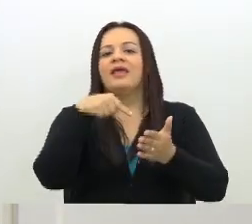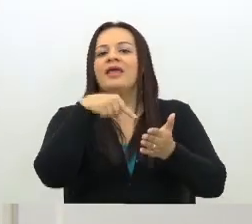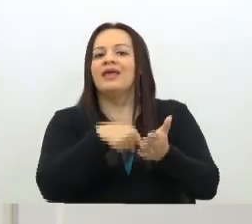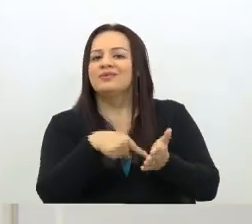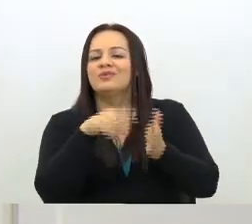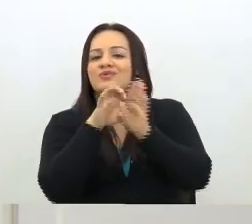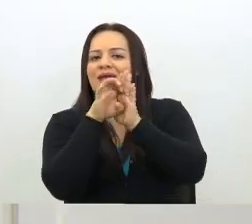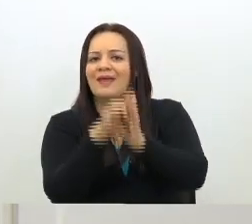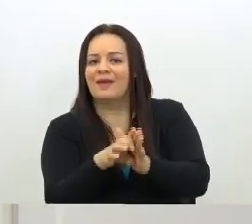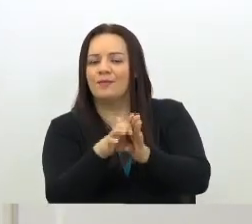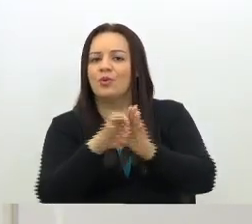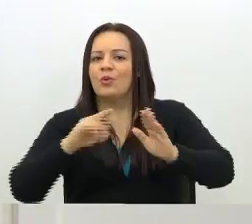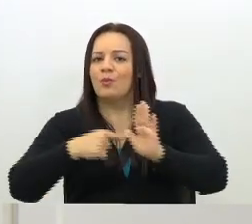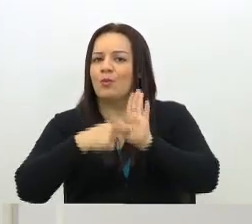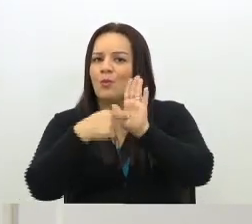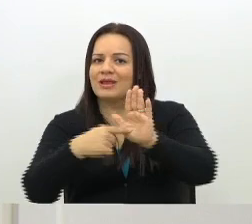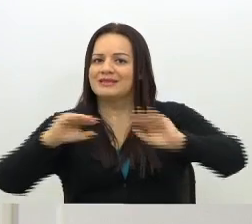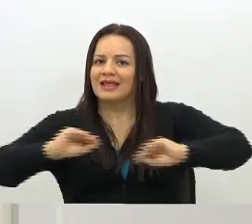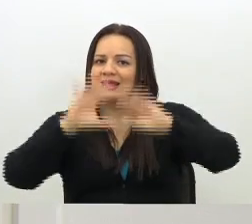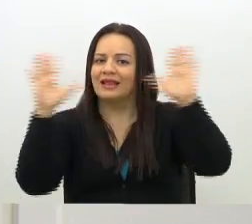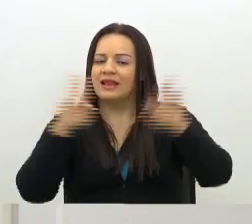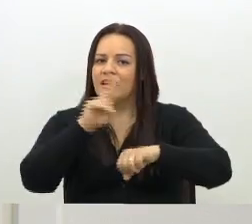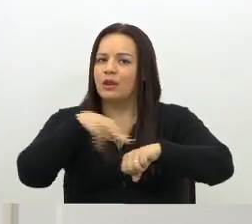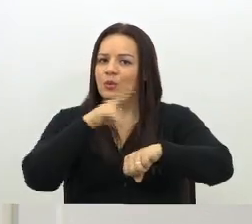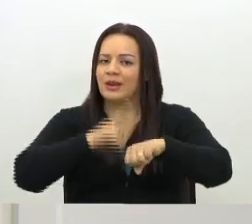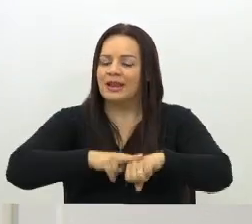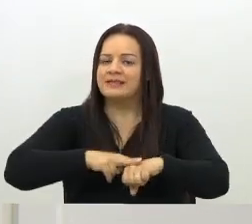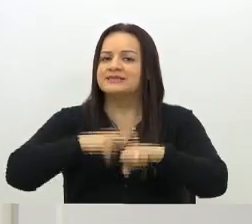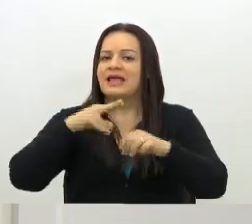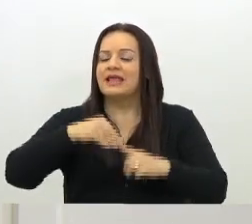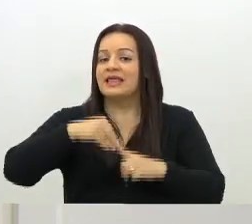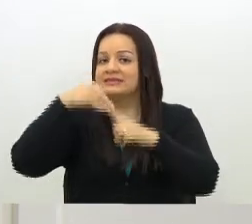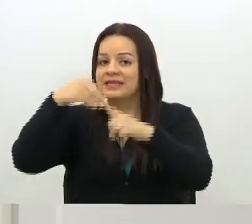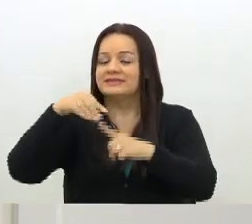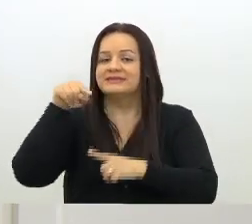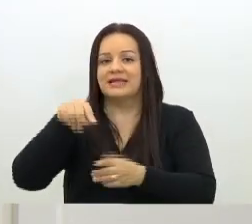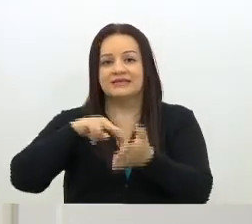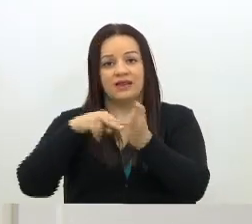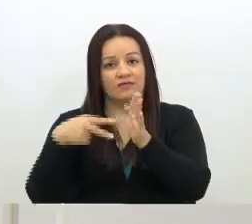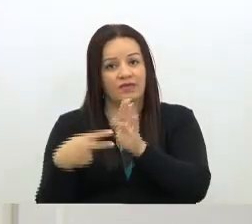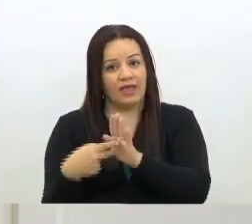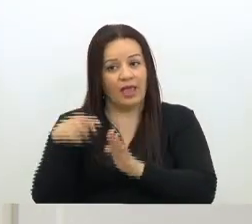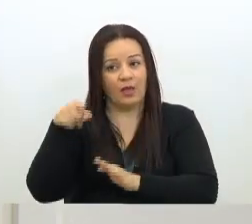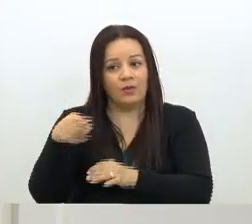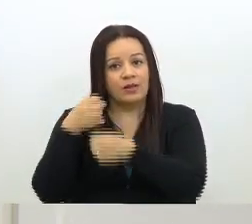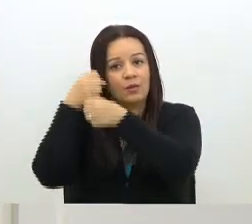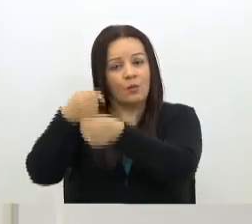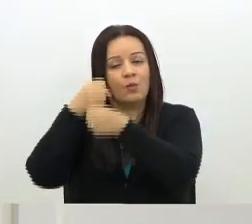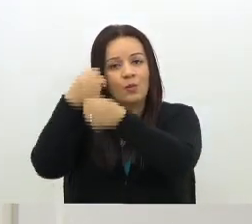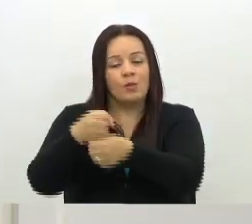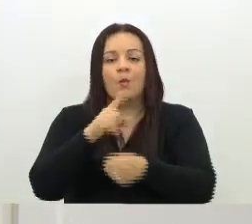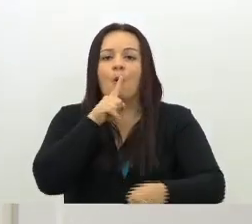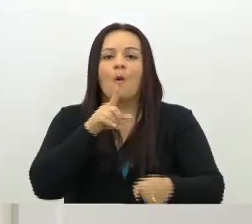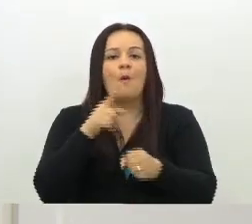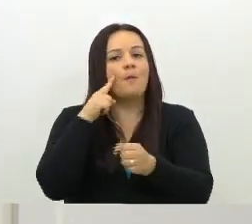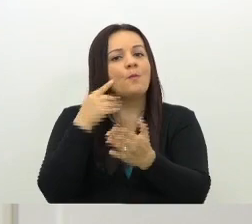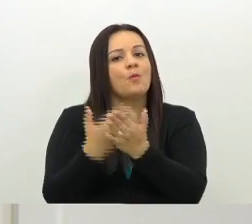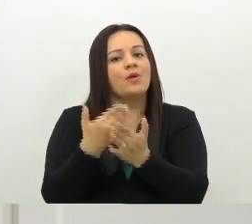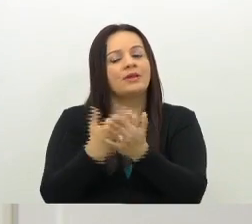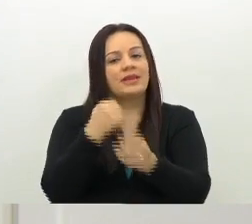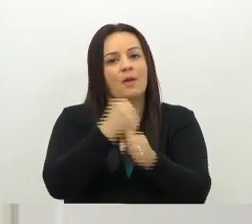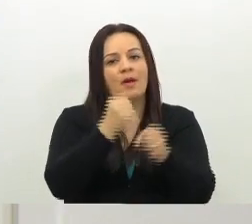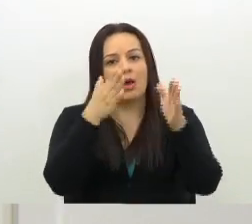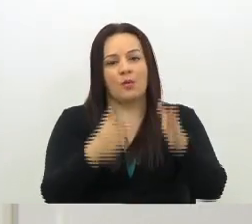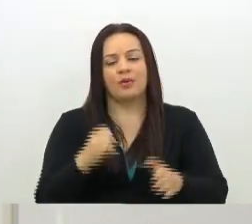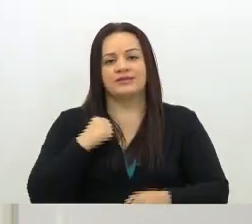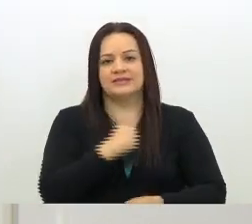muestra clara de la naturaleza y la esencia de la huelga y comprueban que los trabajadores y la dirigencia sindical siempre han tenido claro que